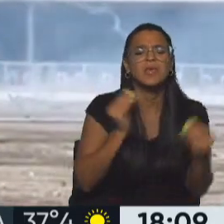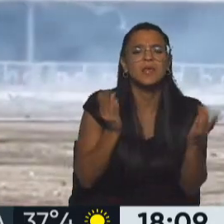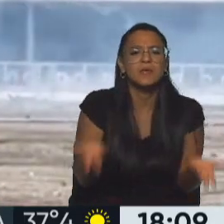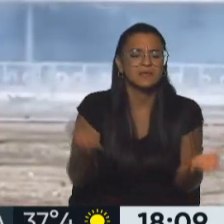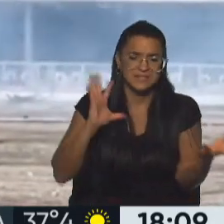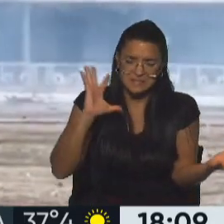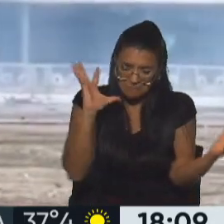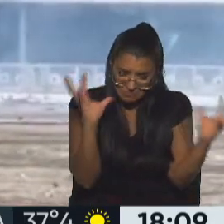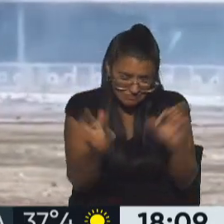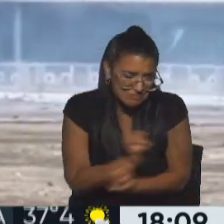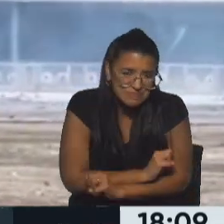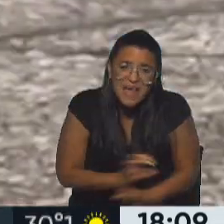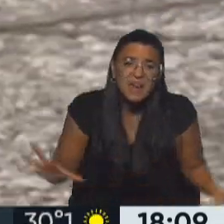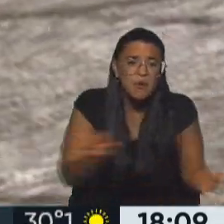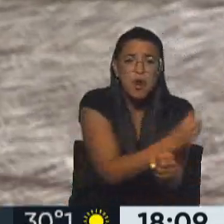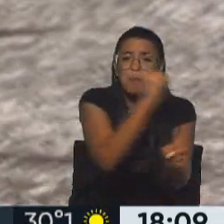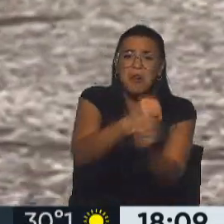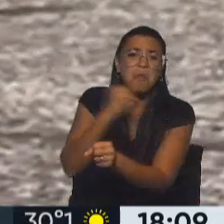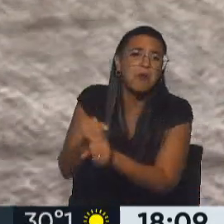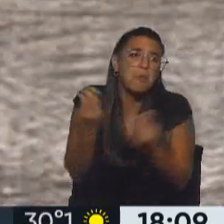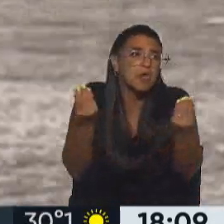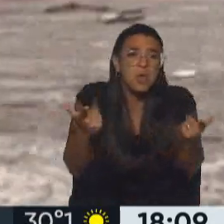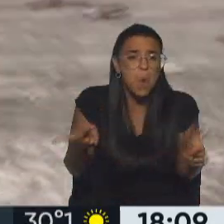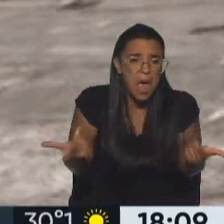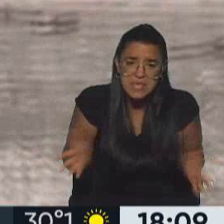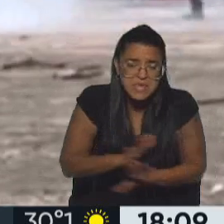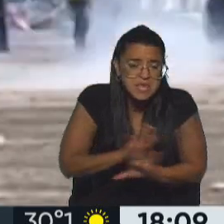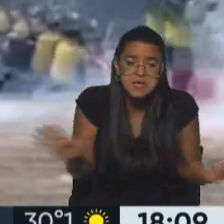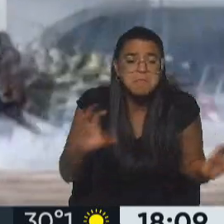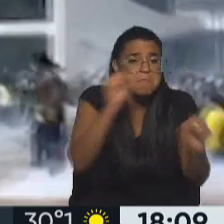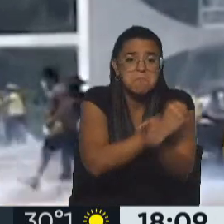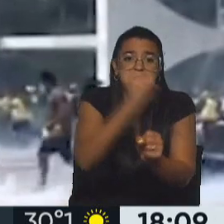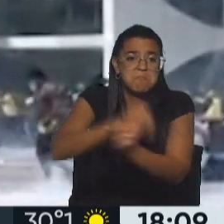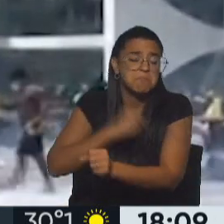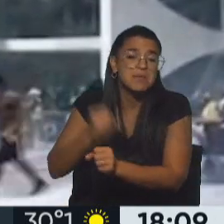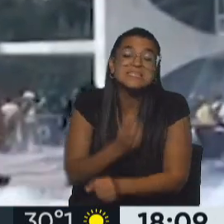un destrozo por el destrozo mismo si es una simbología